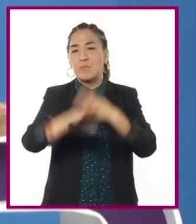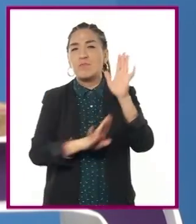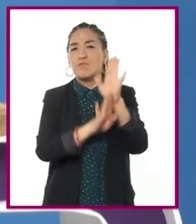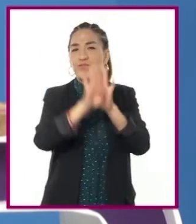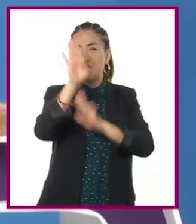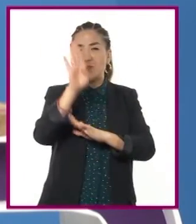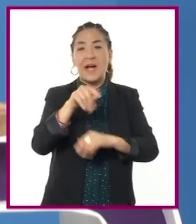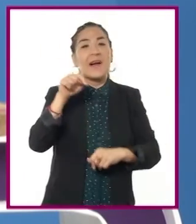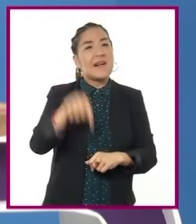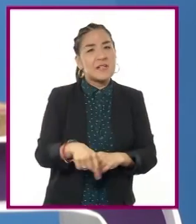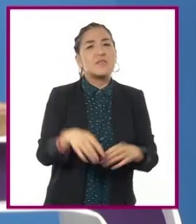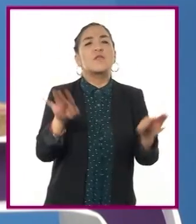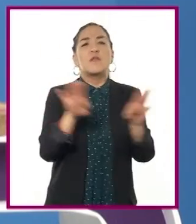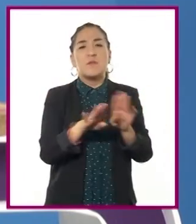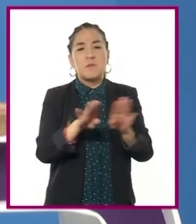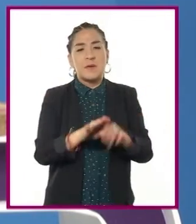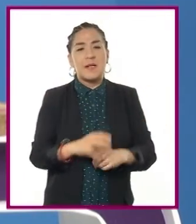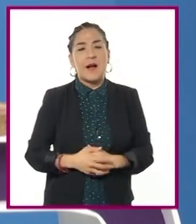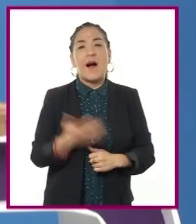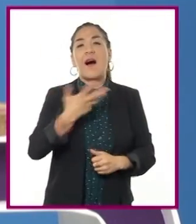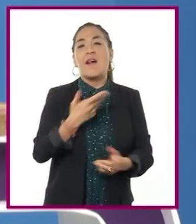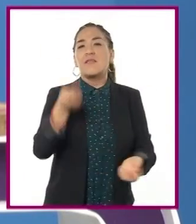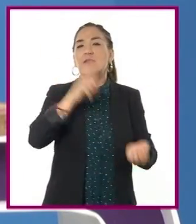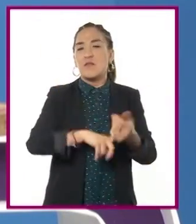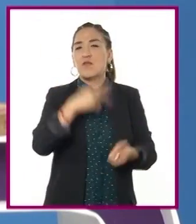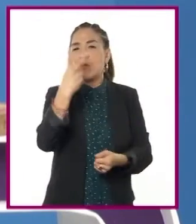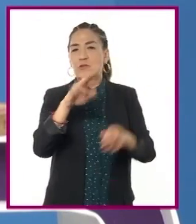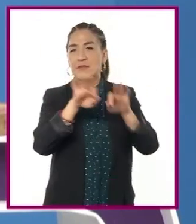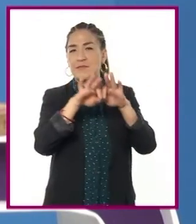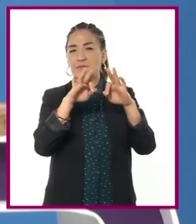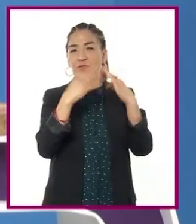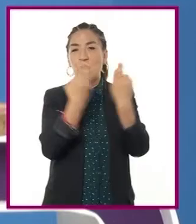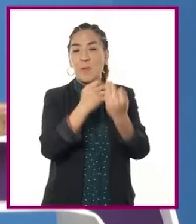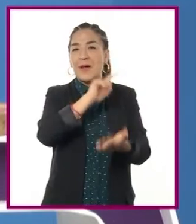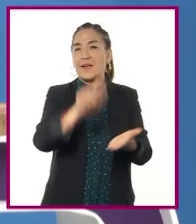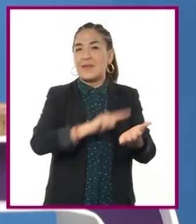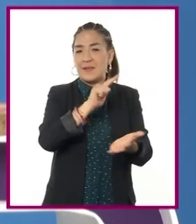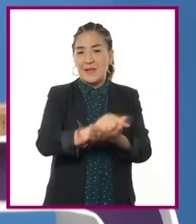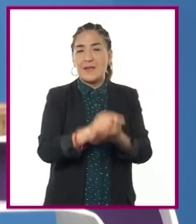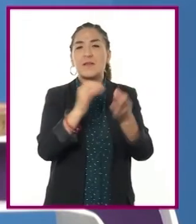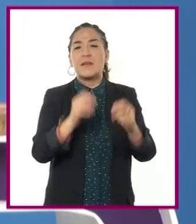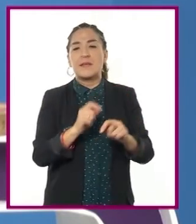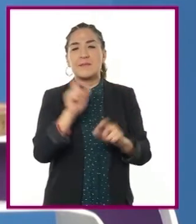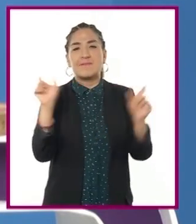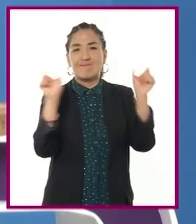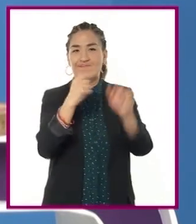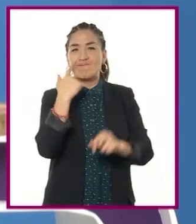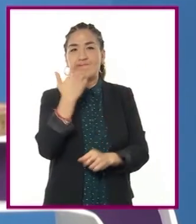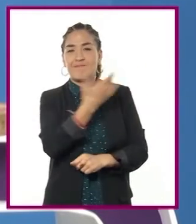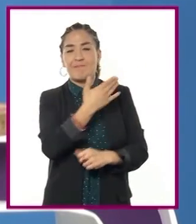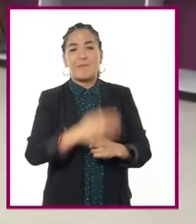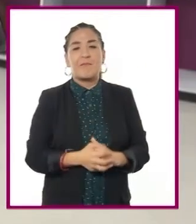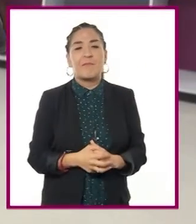En este sentido, sugiero dos reformas importantes: Glasnost y Perestroika.